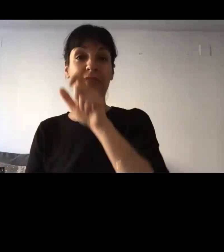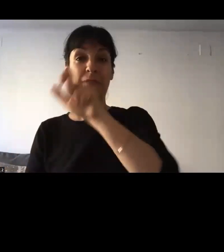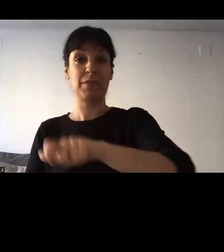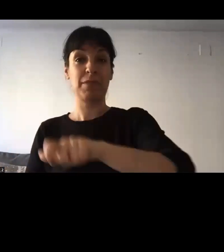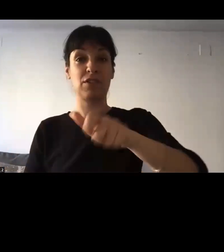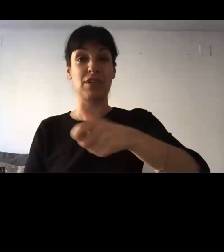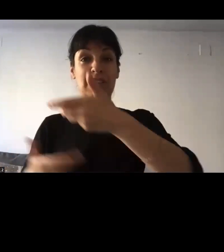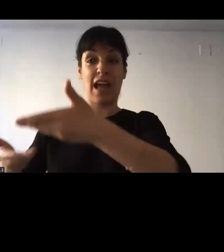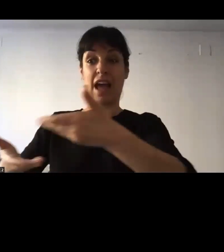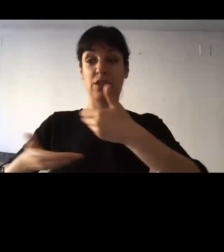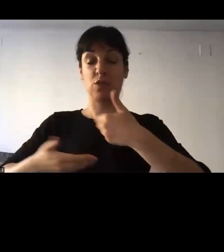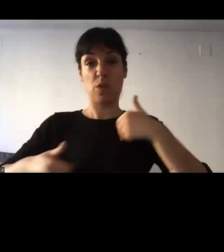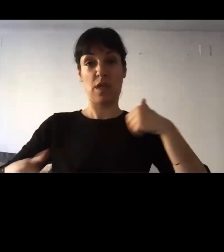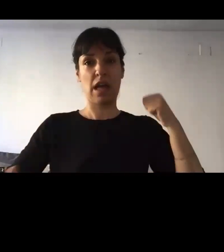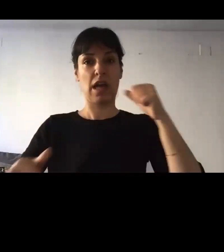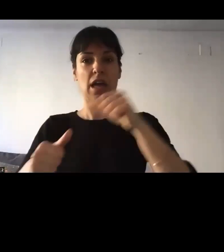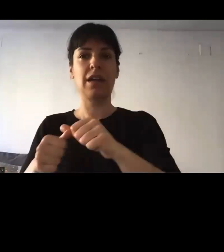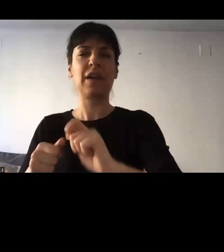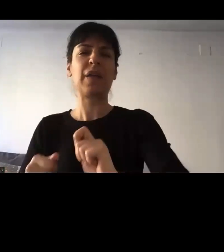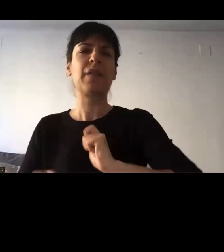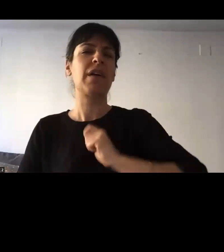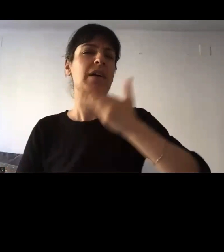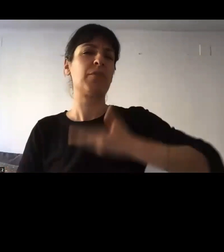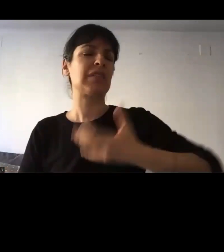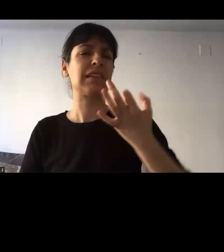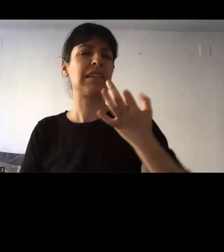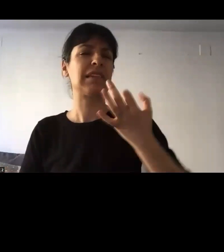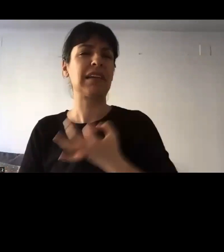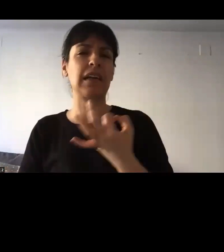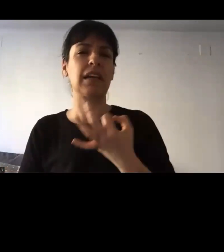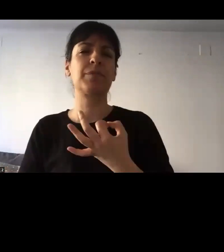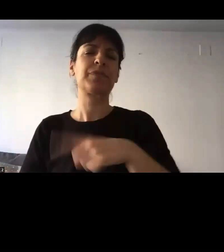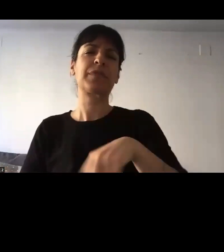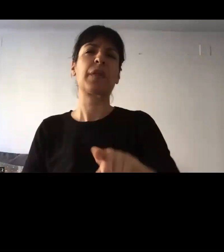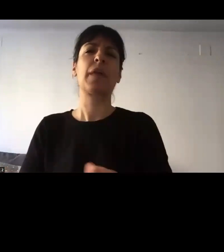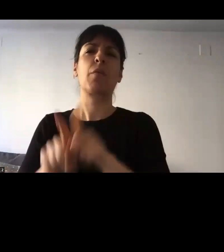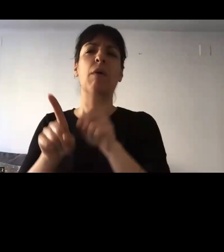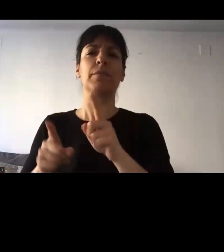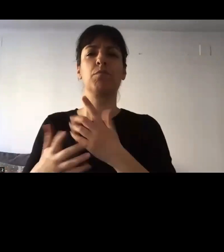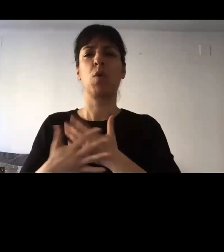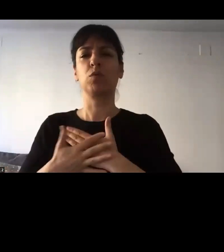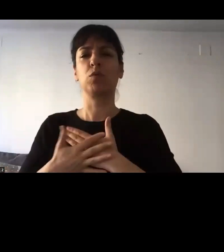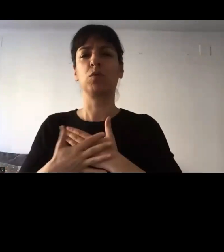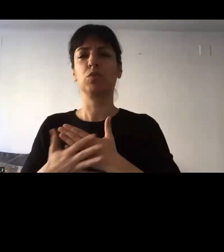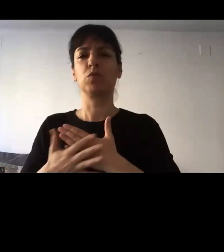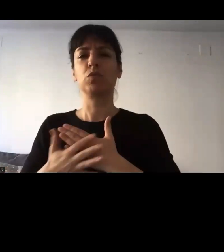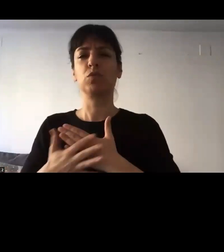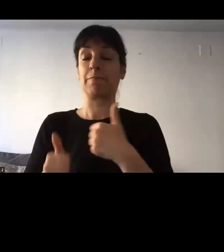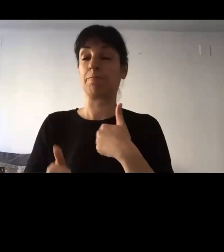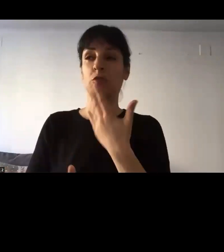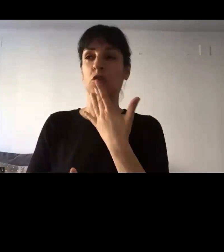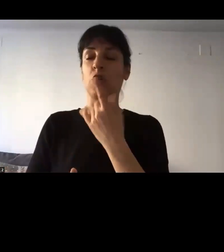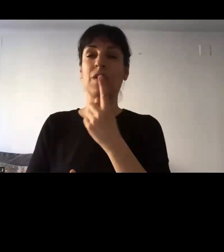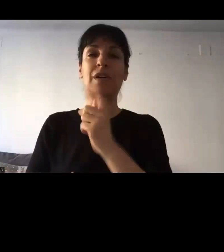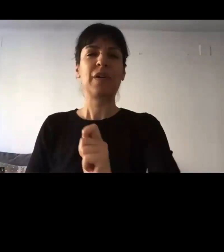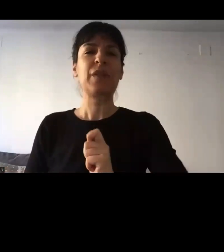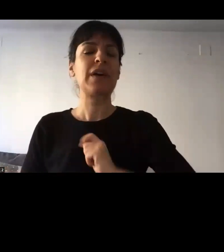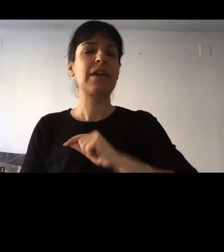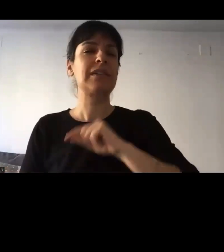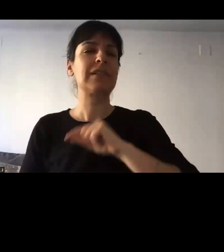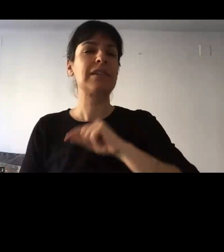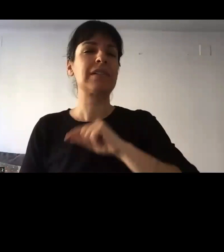ayudado, ya sea hayan sido voluntarias o asistentes desconocidos, es que me han dado una sensación de libertad.